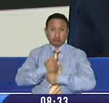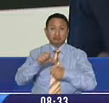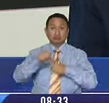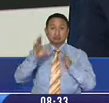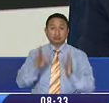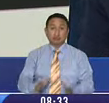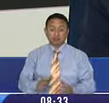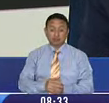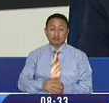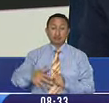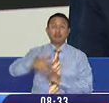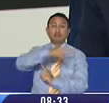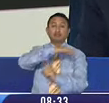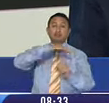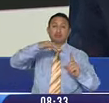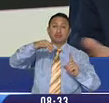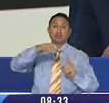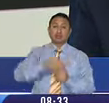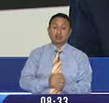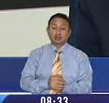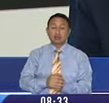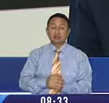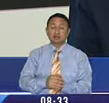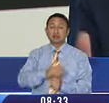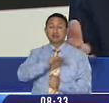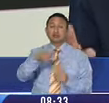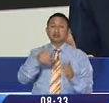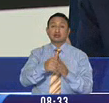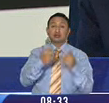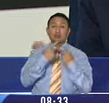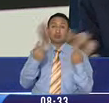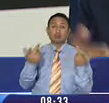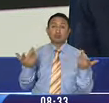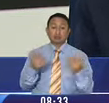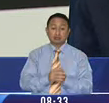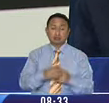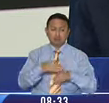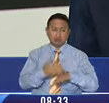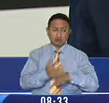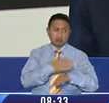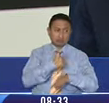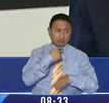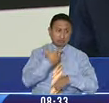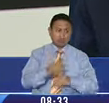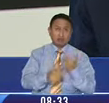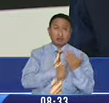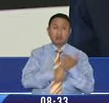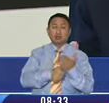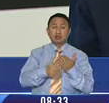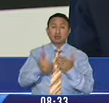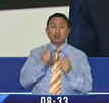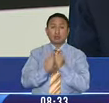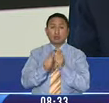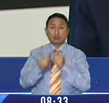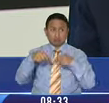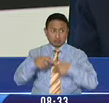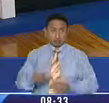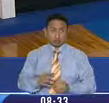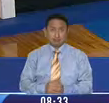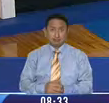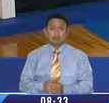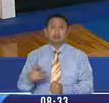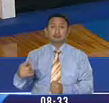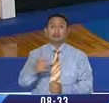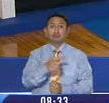ciudadanos, en los parques, en todo espacio público, a través de algo que yo ya hice, Roberto, en el Ministerio de Deportes, es